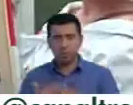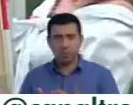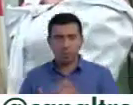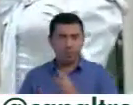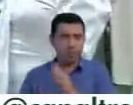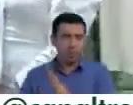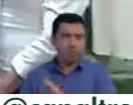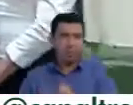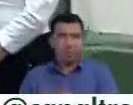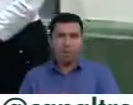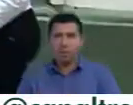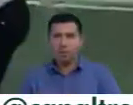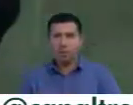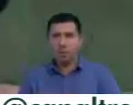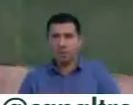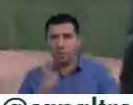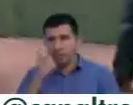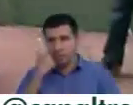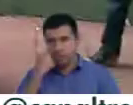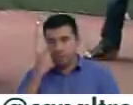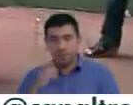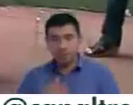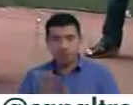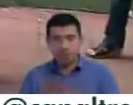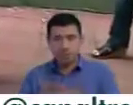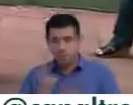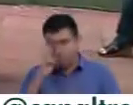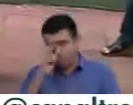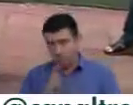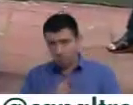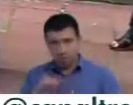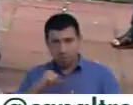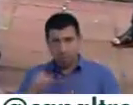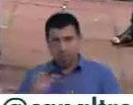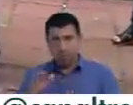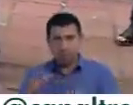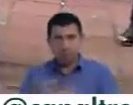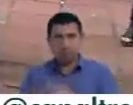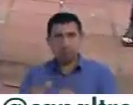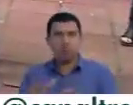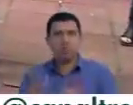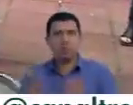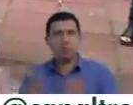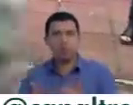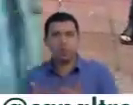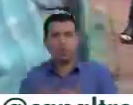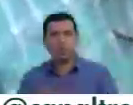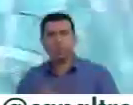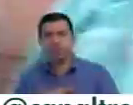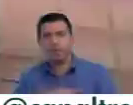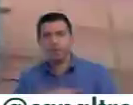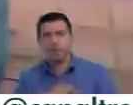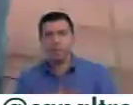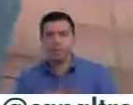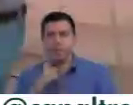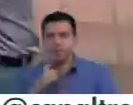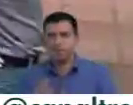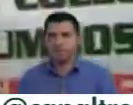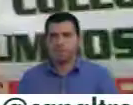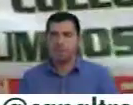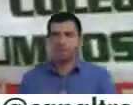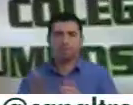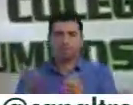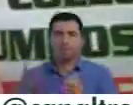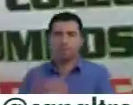parte administrativa a nivel de lo que sea Secretaría de Educación y Alcaldía. Están cometiendo